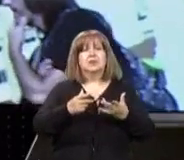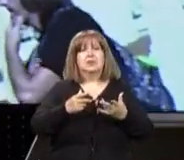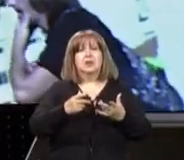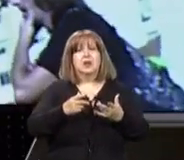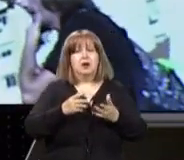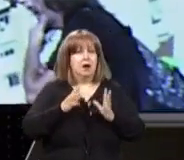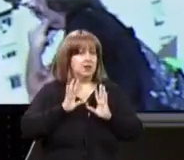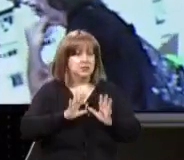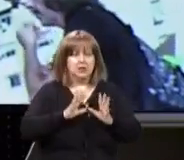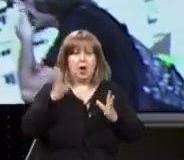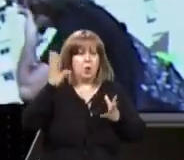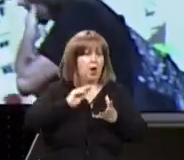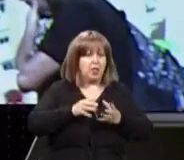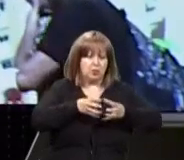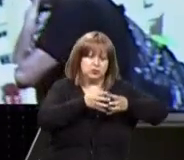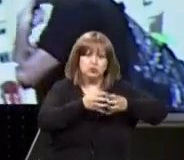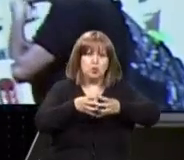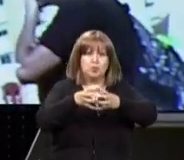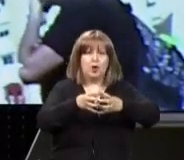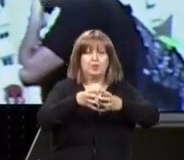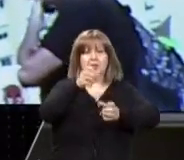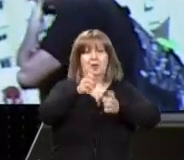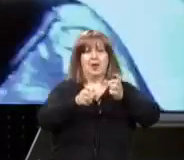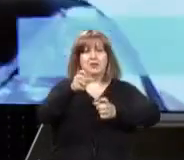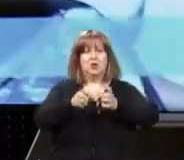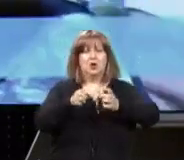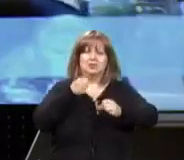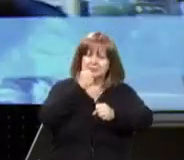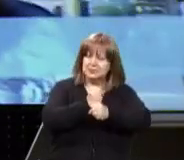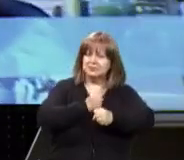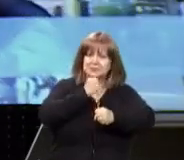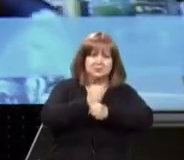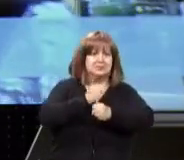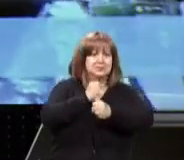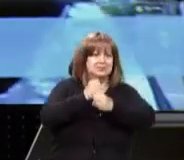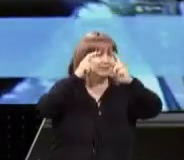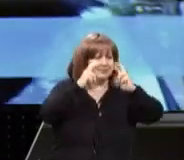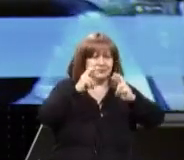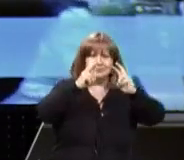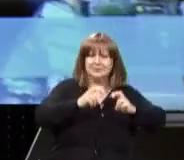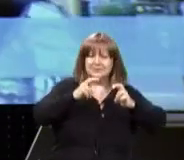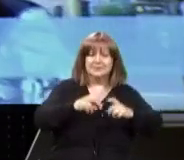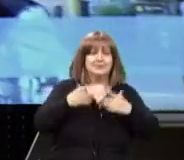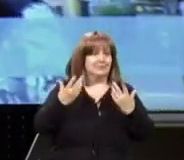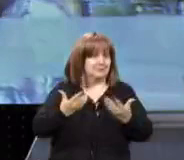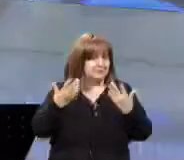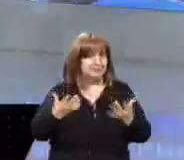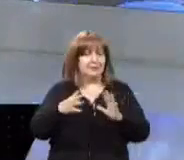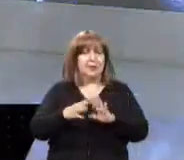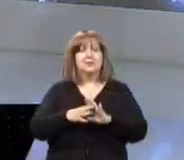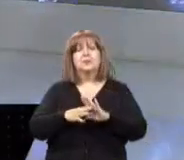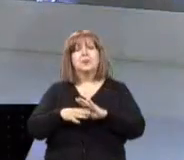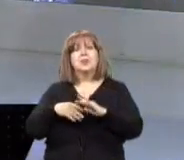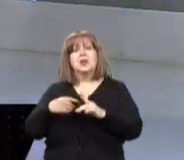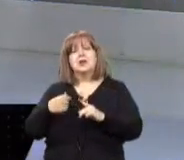en las causas de lesa humanidad. Y hay un grupo de gente que sigue trabajando en esto, que siguen investigando. Yo puedo decir de Pocha y de